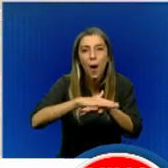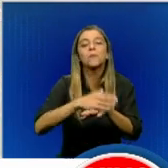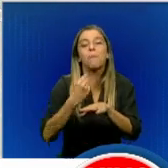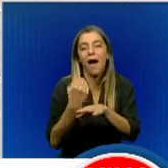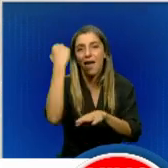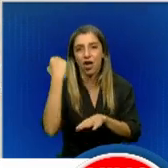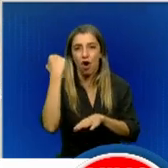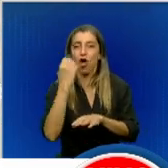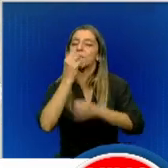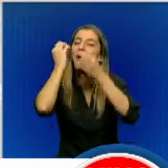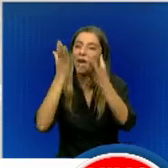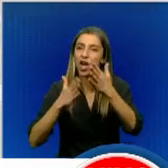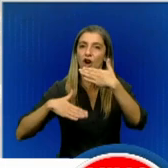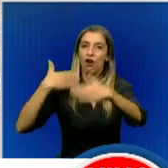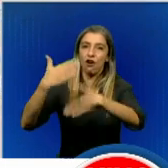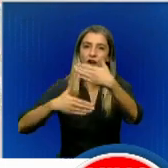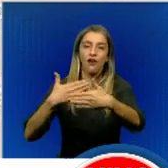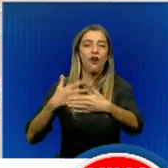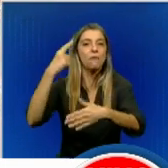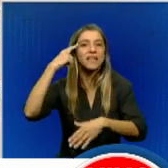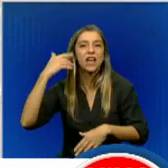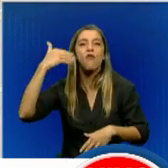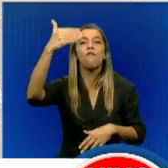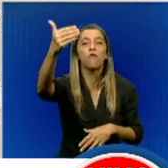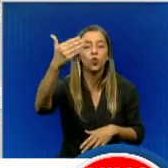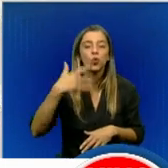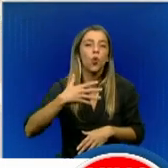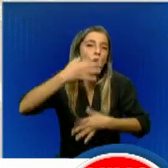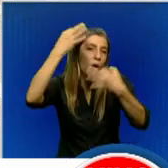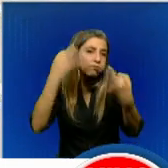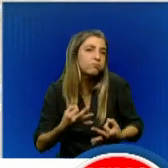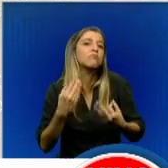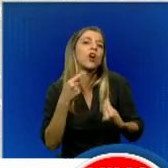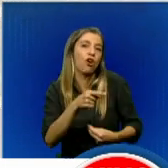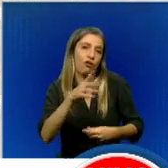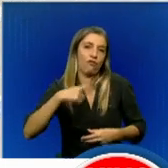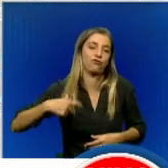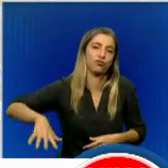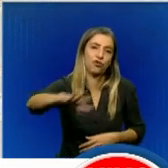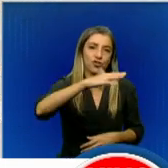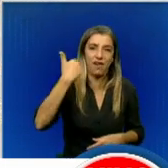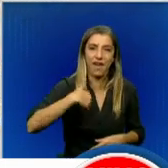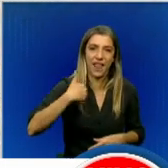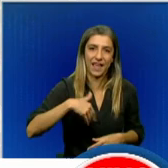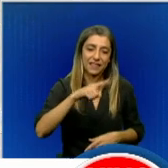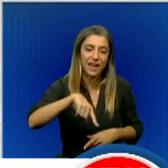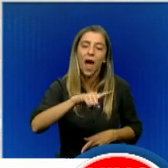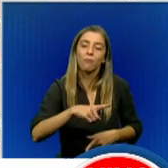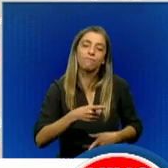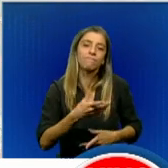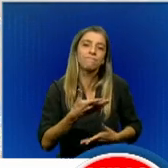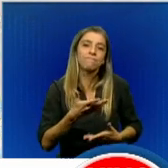y un futuro acorde a lo que nuestro pueblo merece yo para